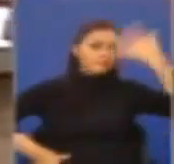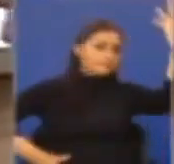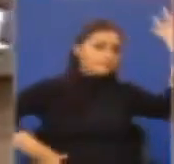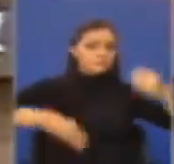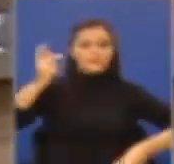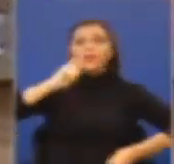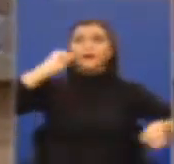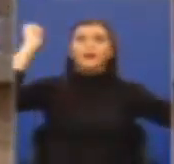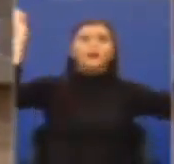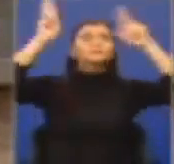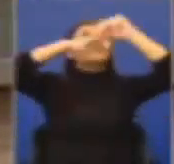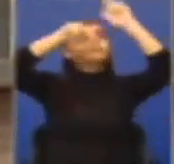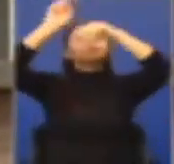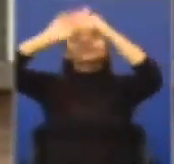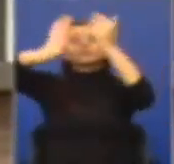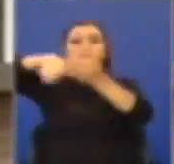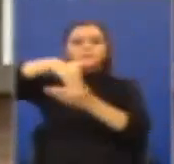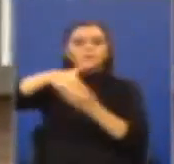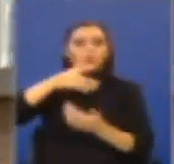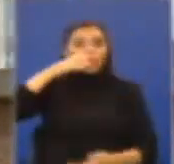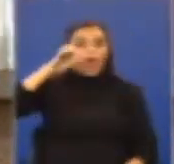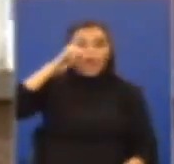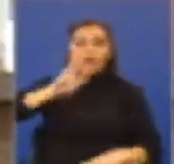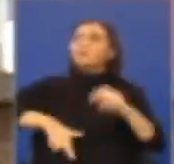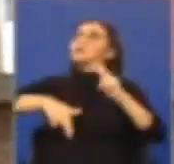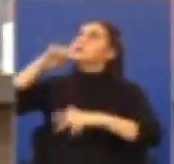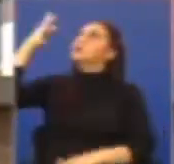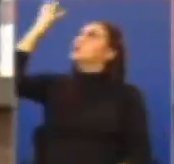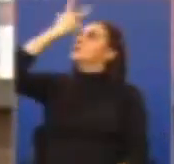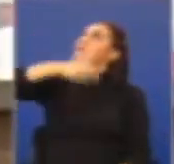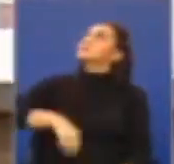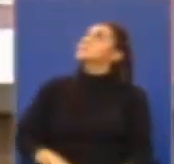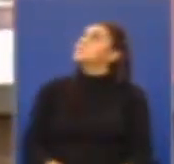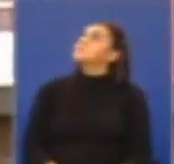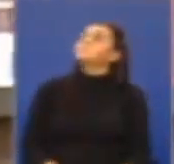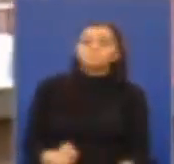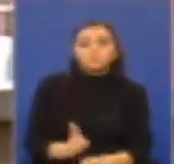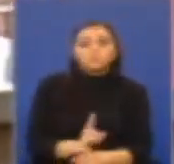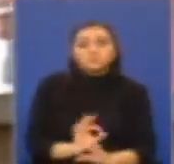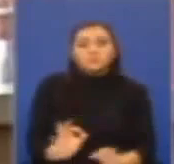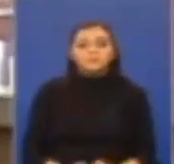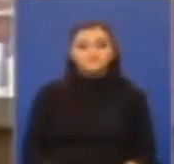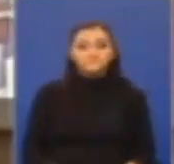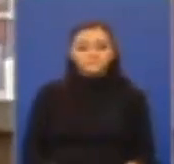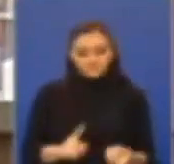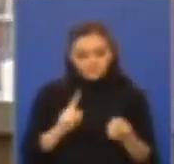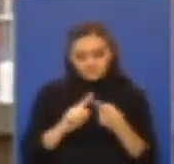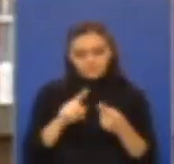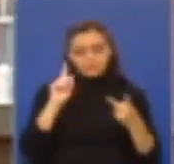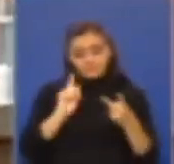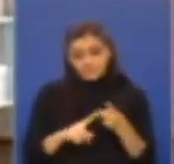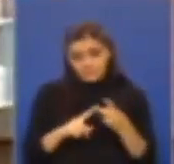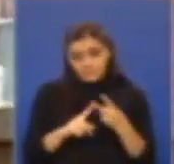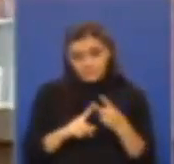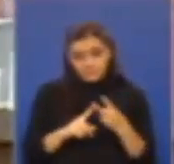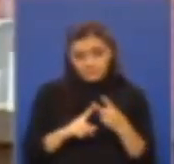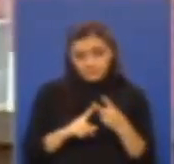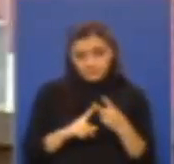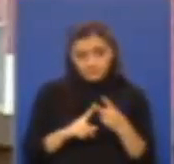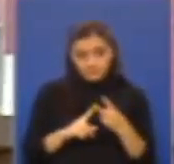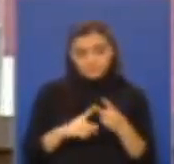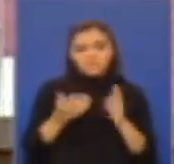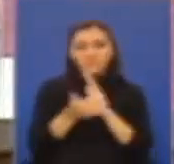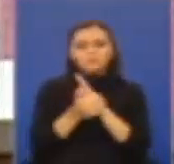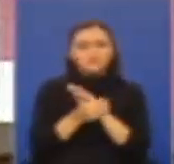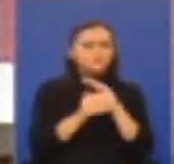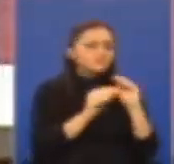modernizar todos sus centros de capacitación. Vayan al COCE y verán tremendo centro de capacitación subutilizado. Segundo, que capacitar